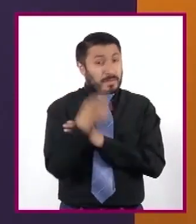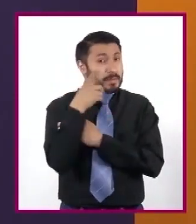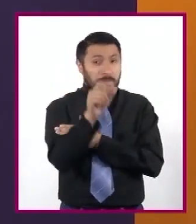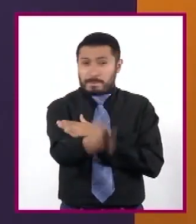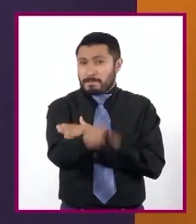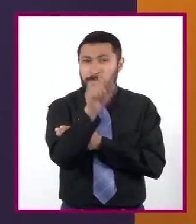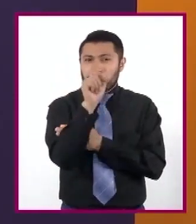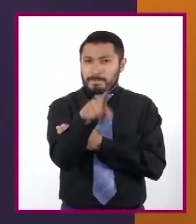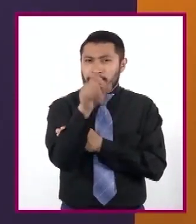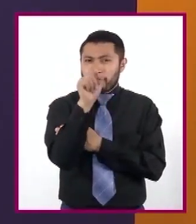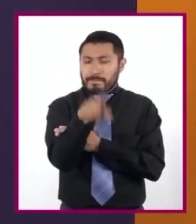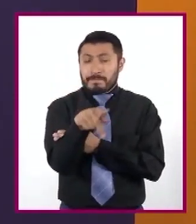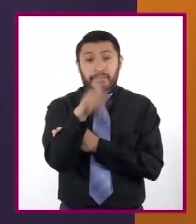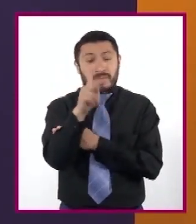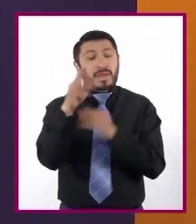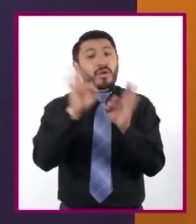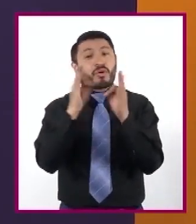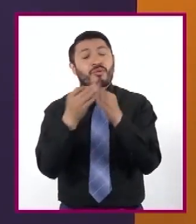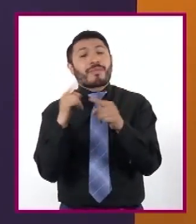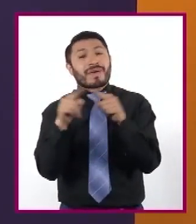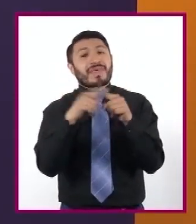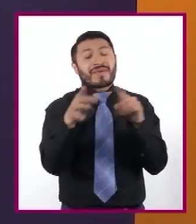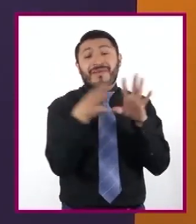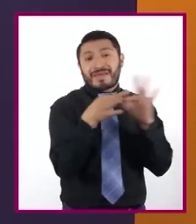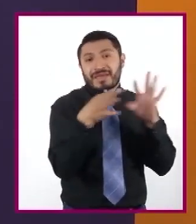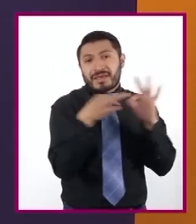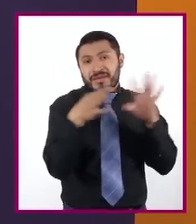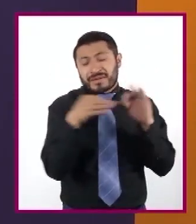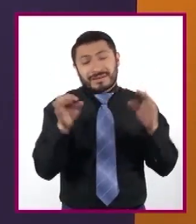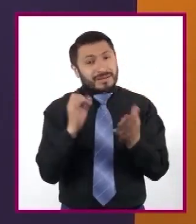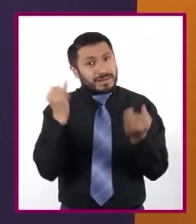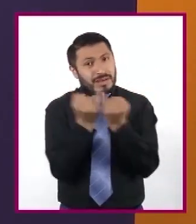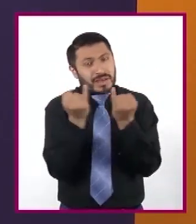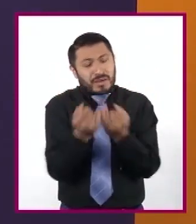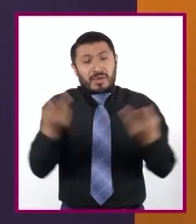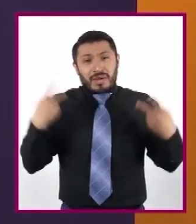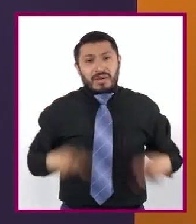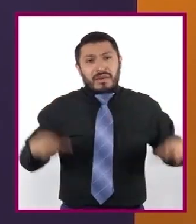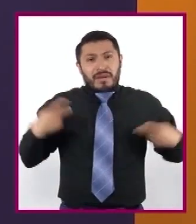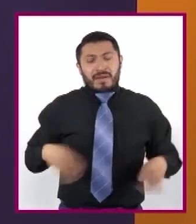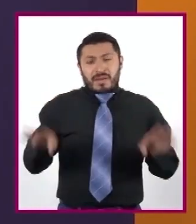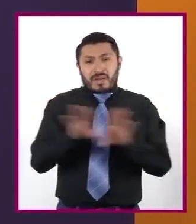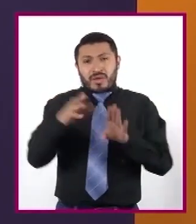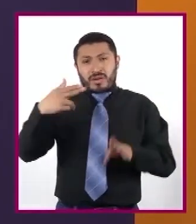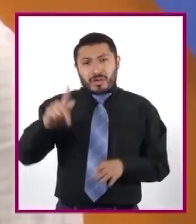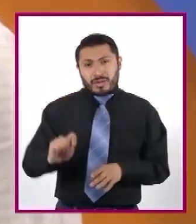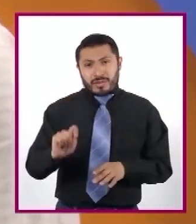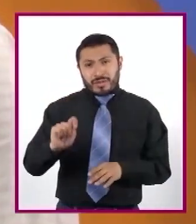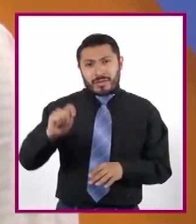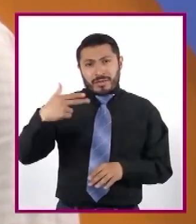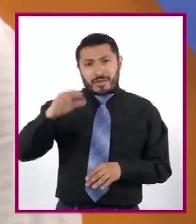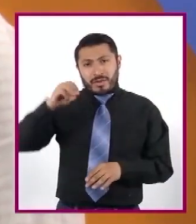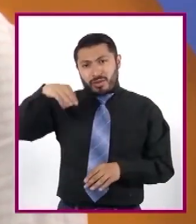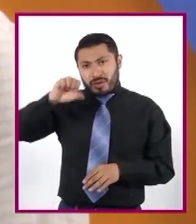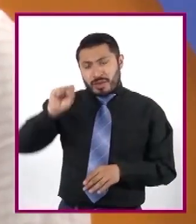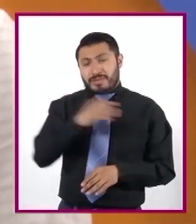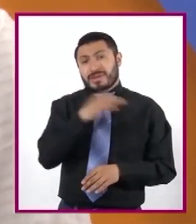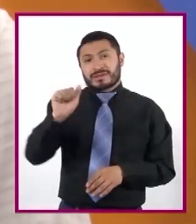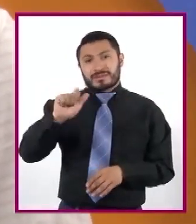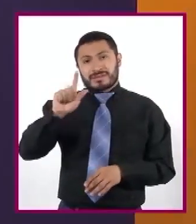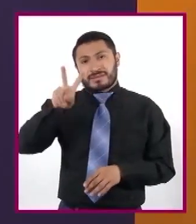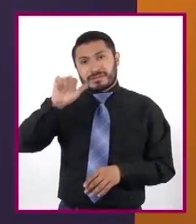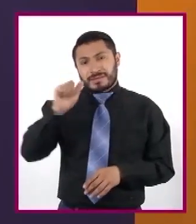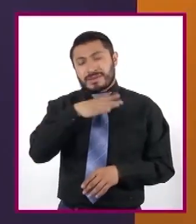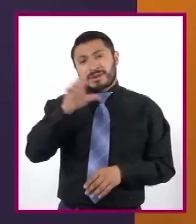nos sirven para nombrar personajes, como pudieron notar al momento de leer la biografía de Thomas Alva Edison, en donde de igual manera